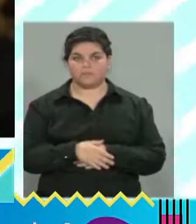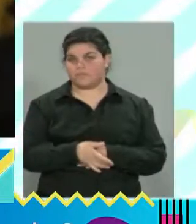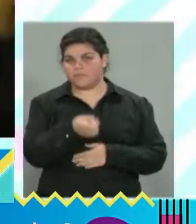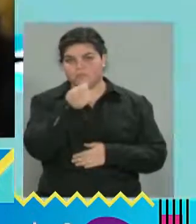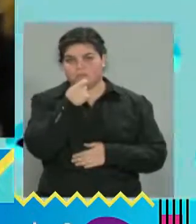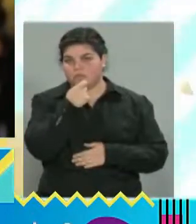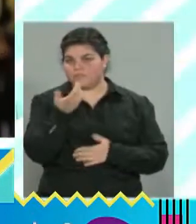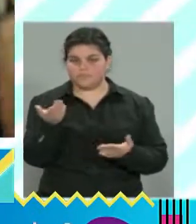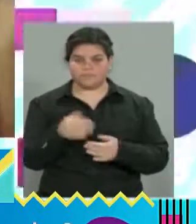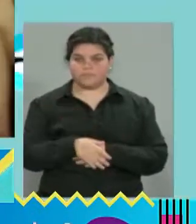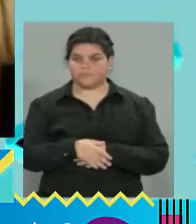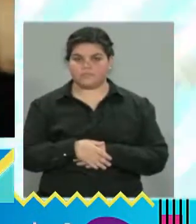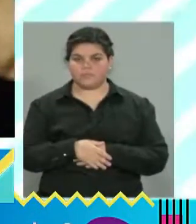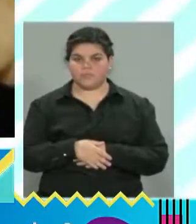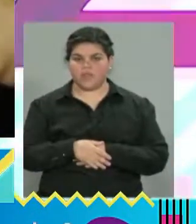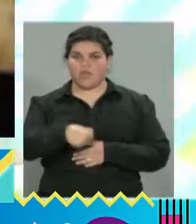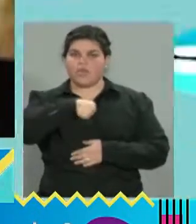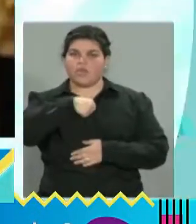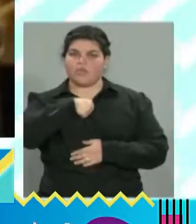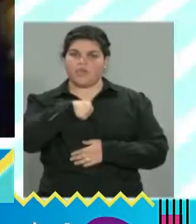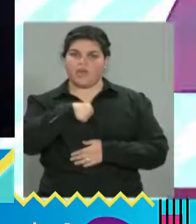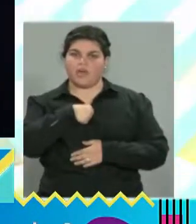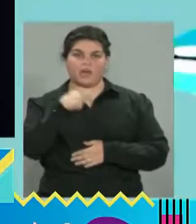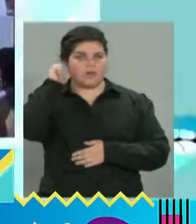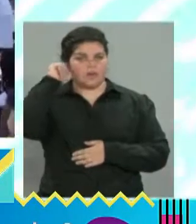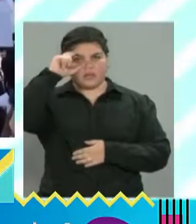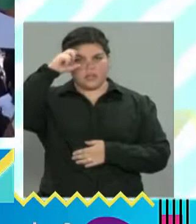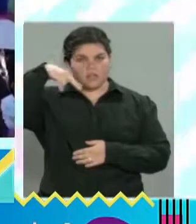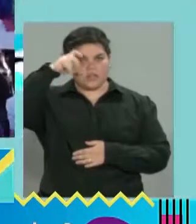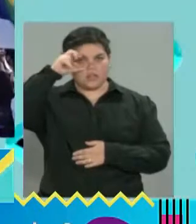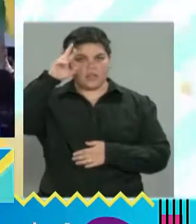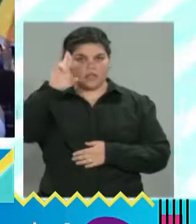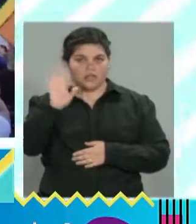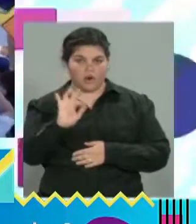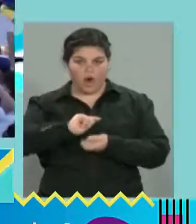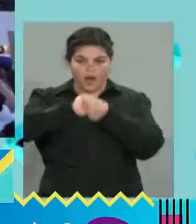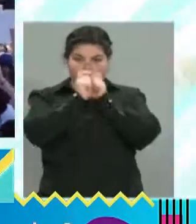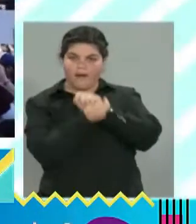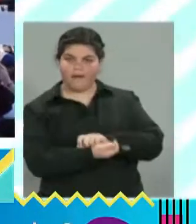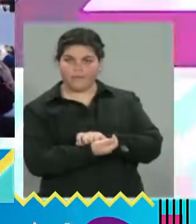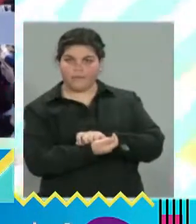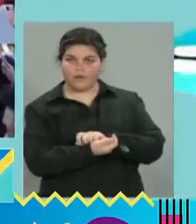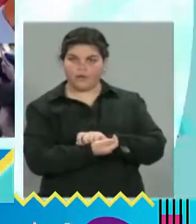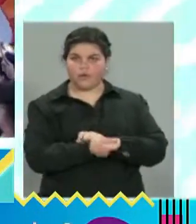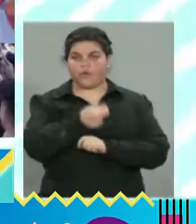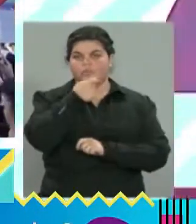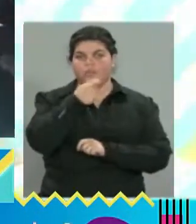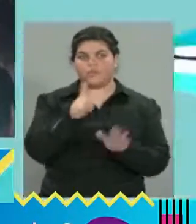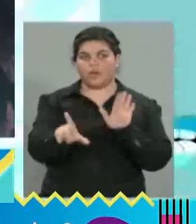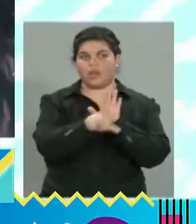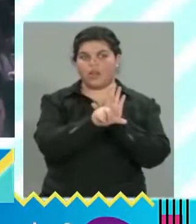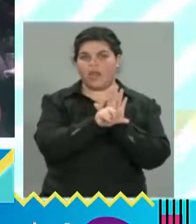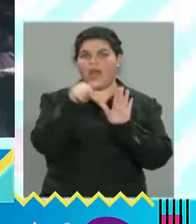cada vez hay menos problemas con respecto a la identidad de género, claro. Sí, de cambiarse, por ejemplo, hacer una reforma legal en lo que es la